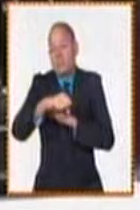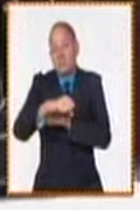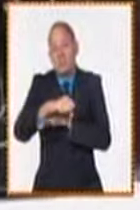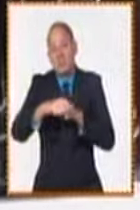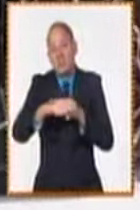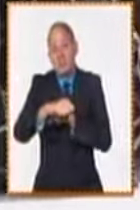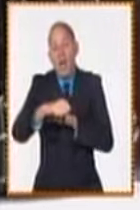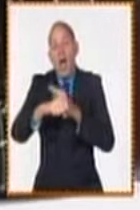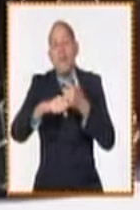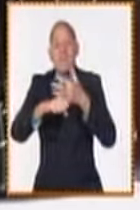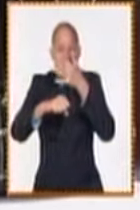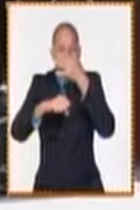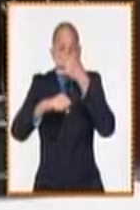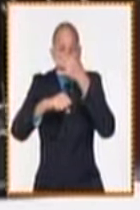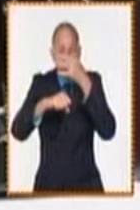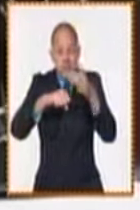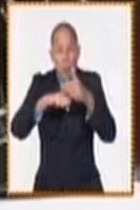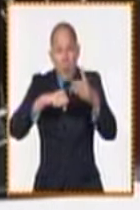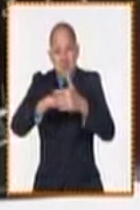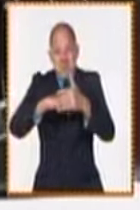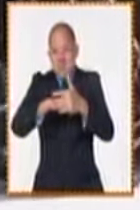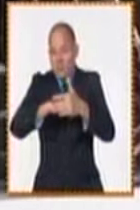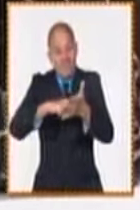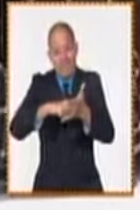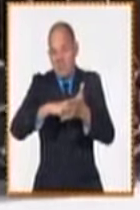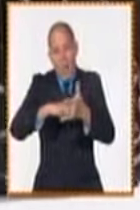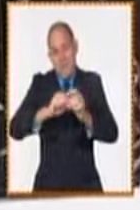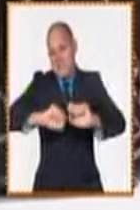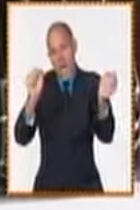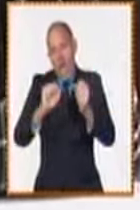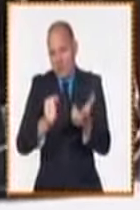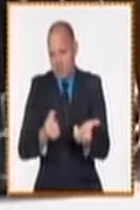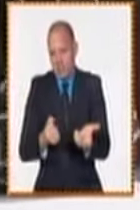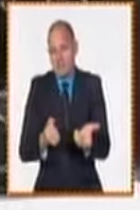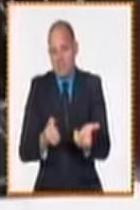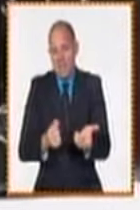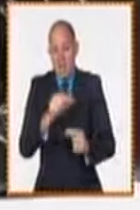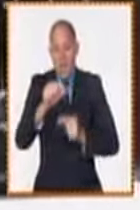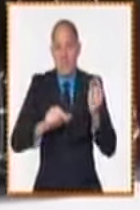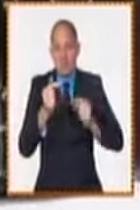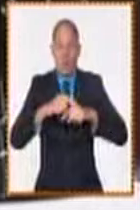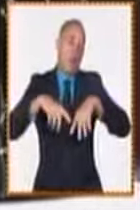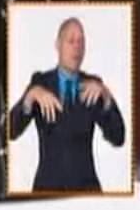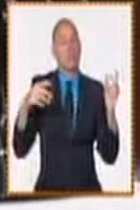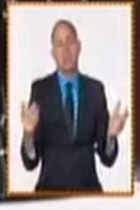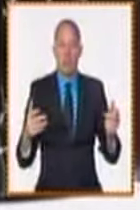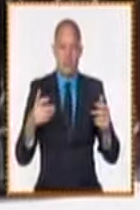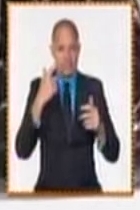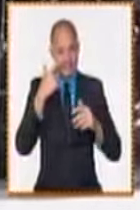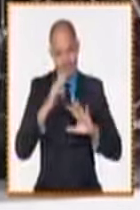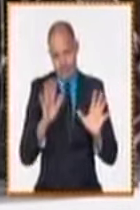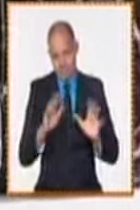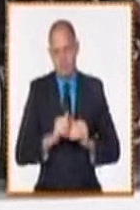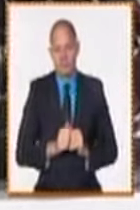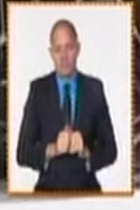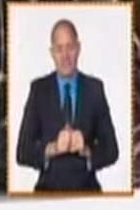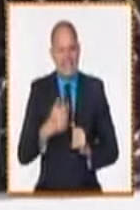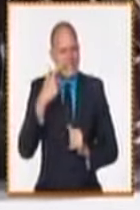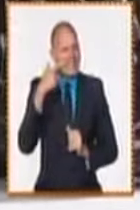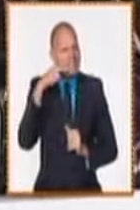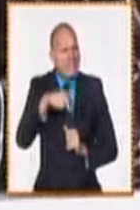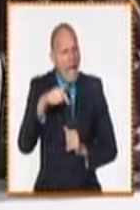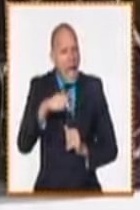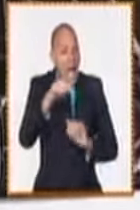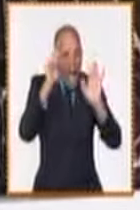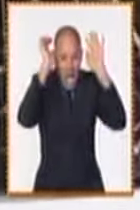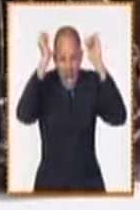que estaban peleando a favor de la independencia de Cuba. Los primeros artilleros en Cuba son catalanes y los primeros que vierten